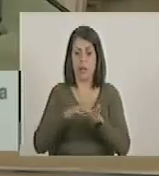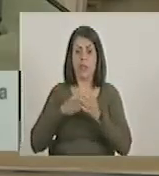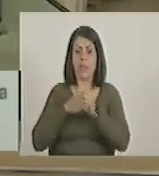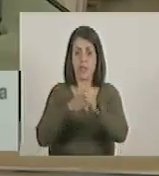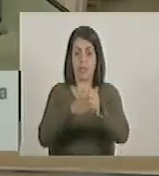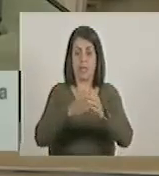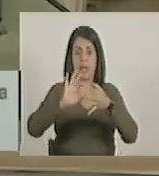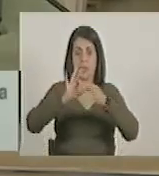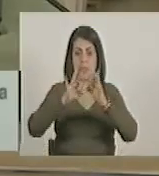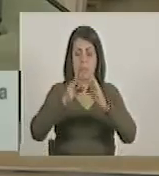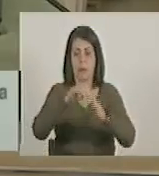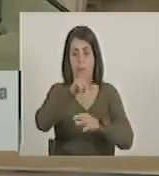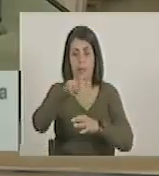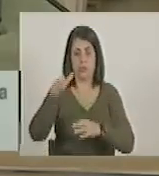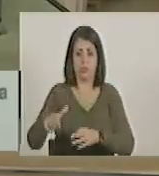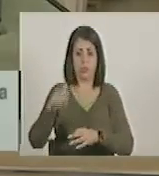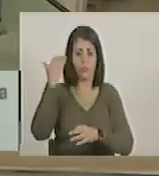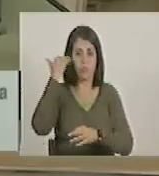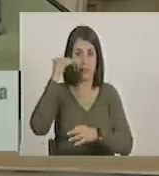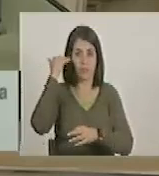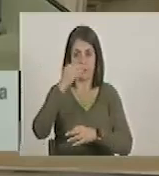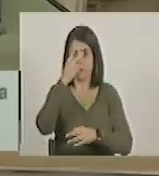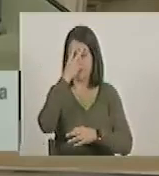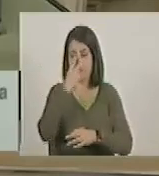guías intérpretes para personas con